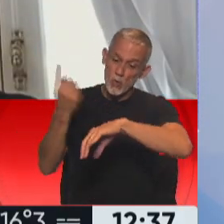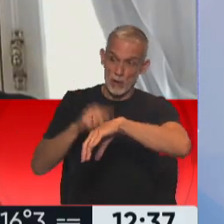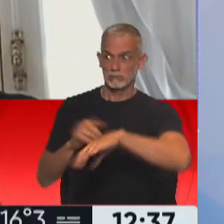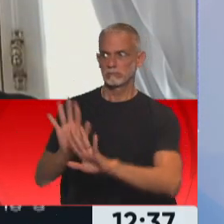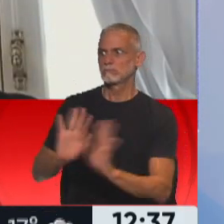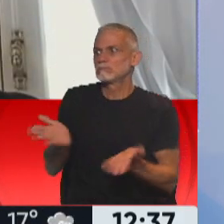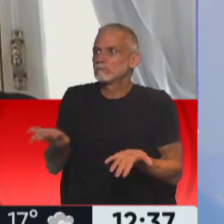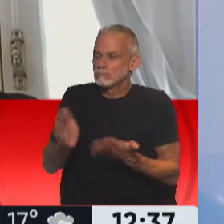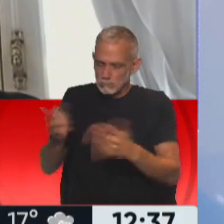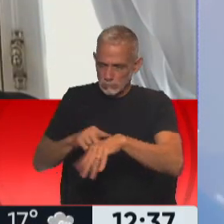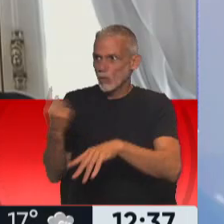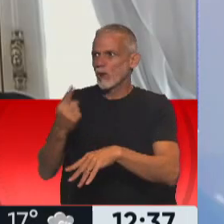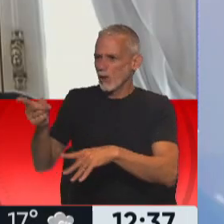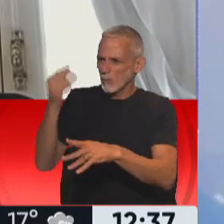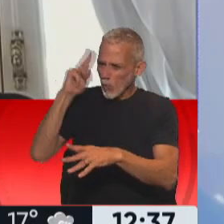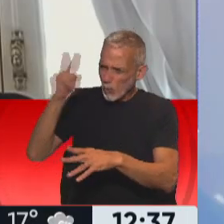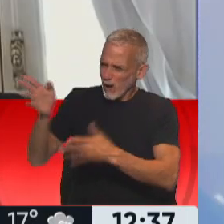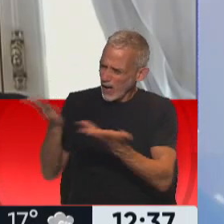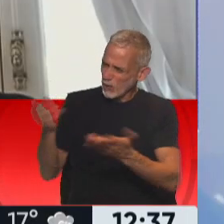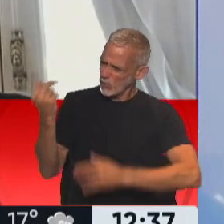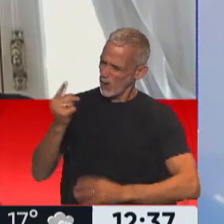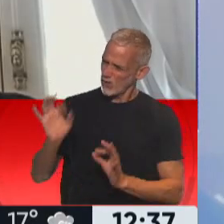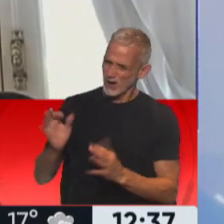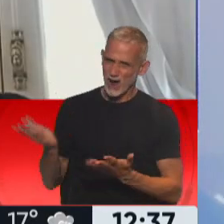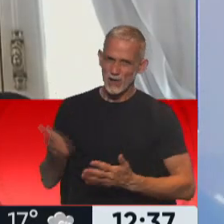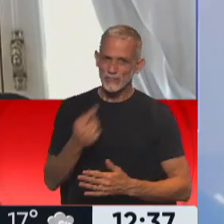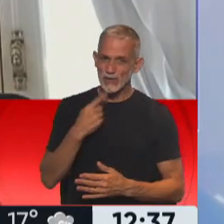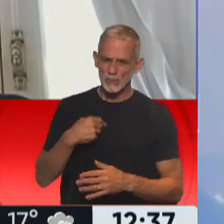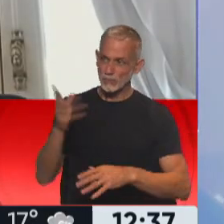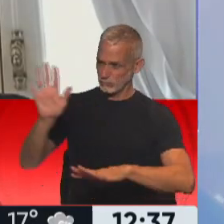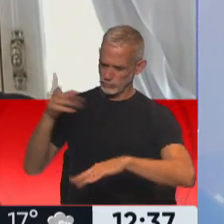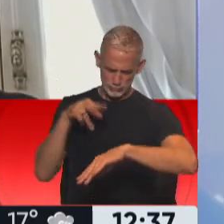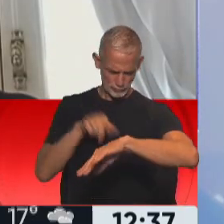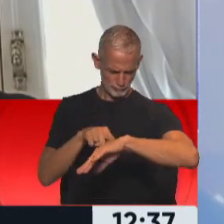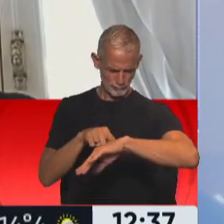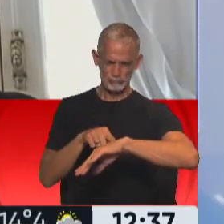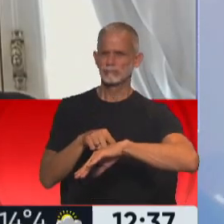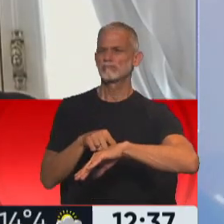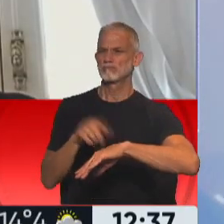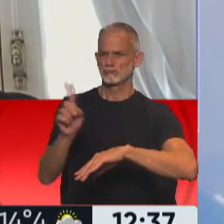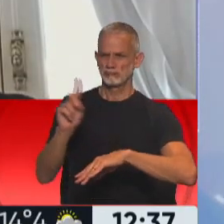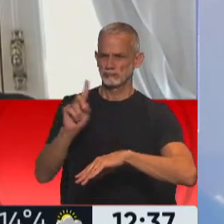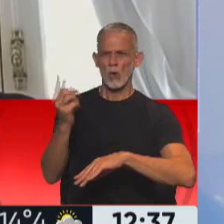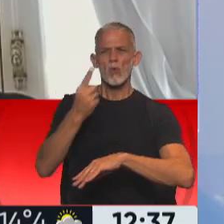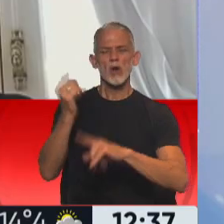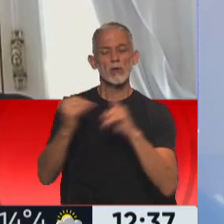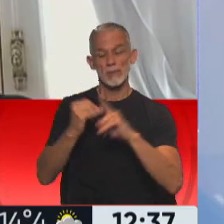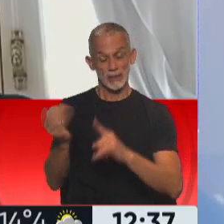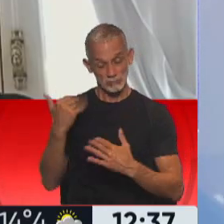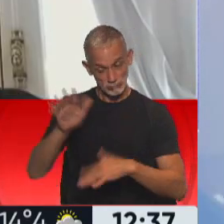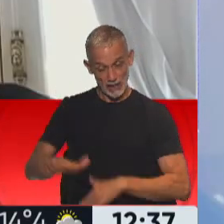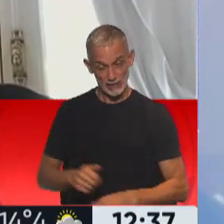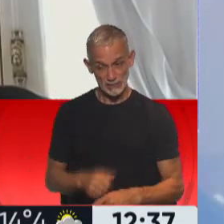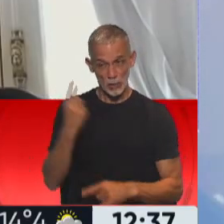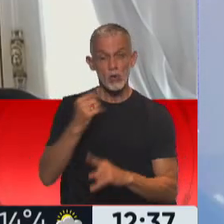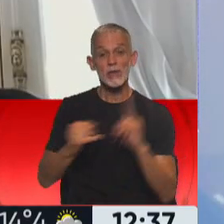bueno, ya está, ya, vos tenés cosas que hacer, tuve una hora. Entonces mira el reloj y me dice, no, yo te dejé una hora y media, así que ahora te